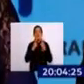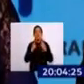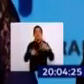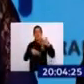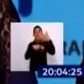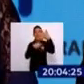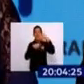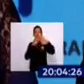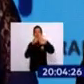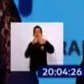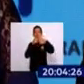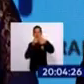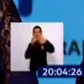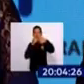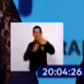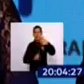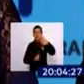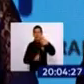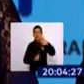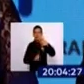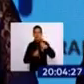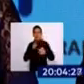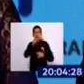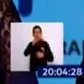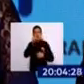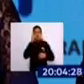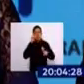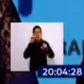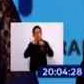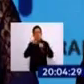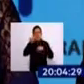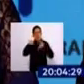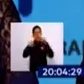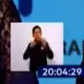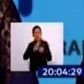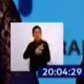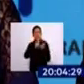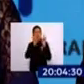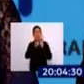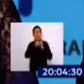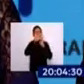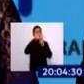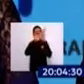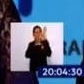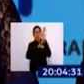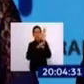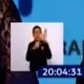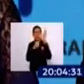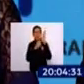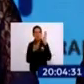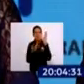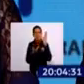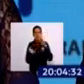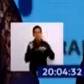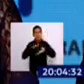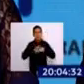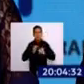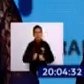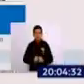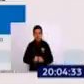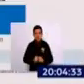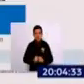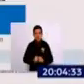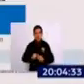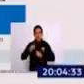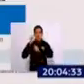referéndum. Pregunta 1. ¿Está usted de acuerdo con que se enmiende la Constitución de la República del Ecuador para que